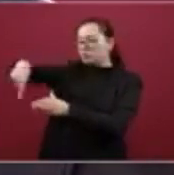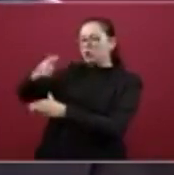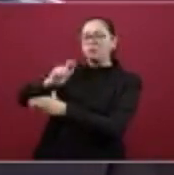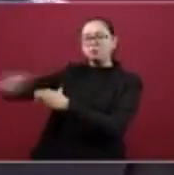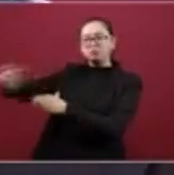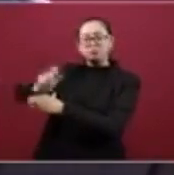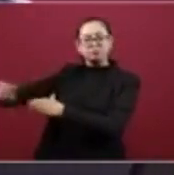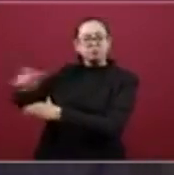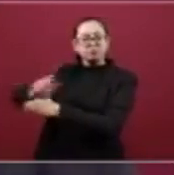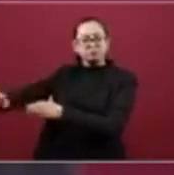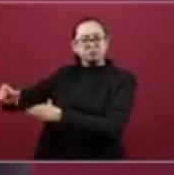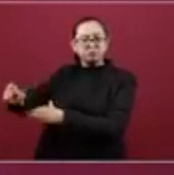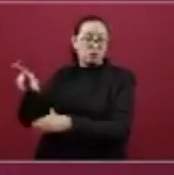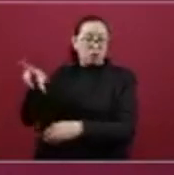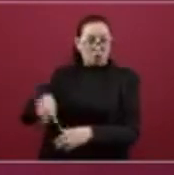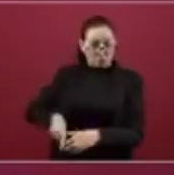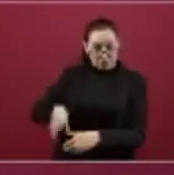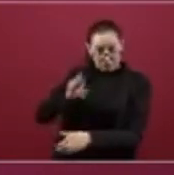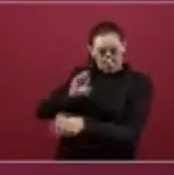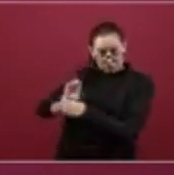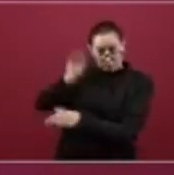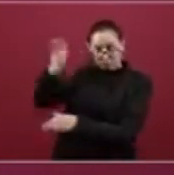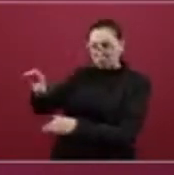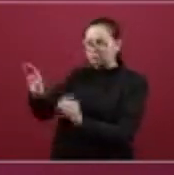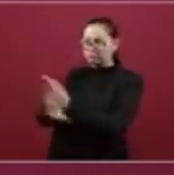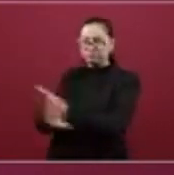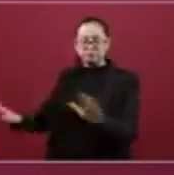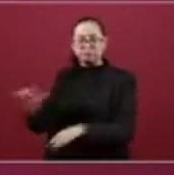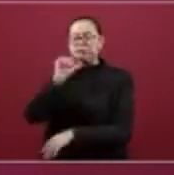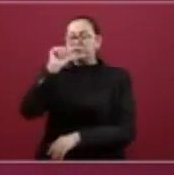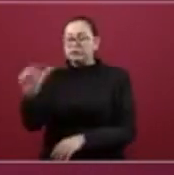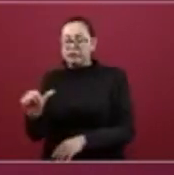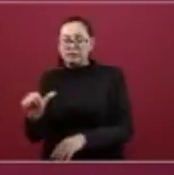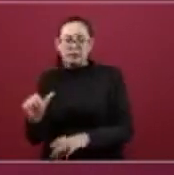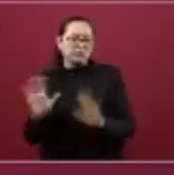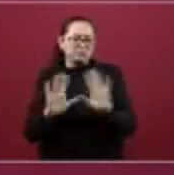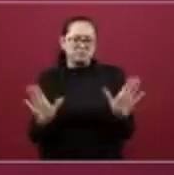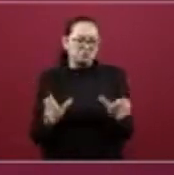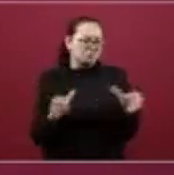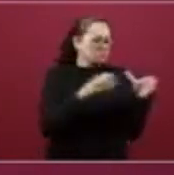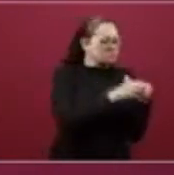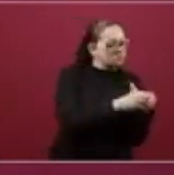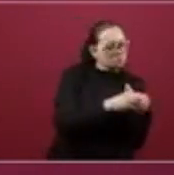o que los intelectuales conservadores o liberales